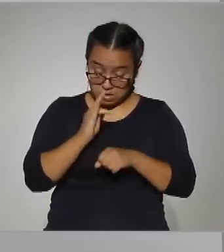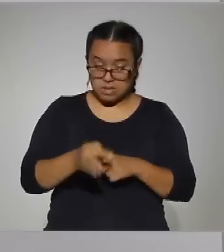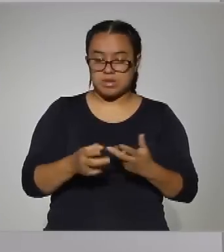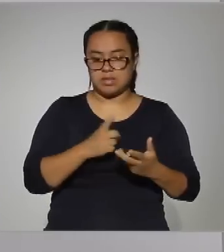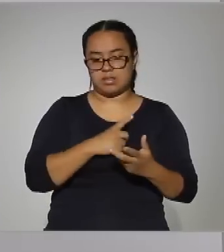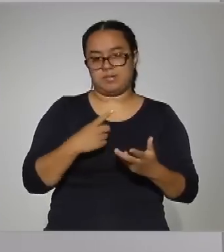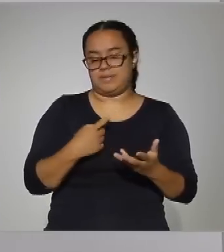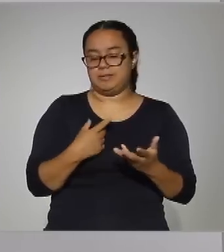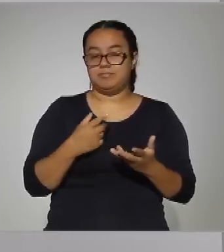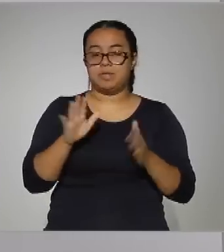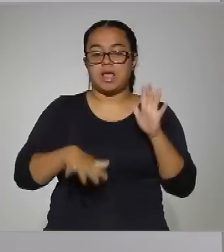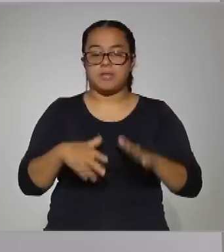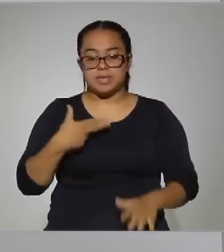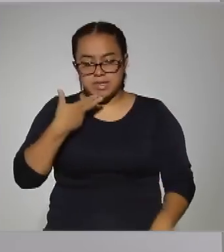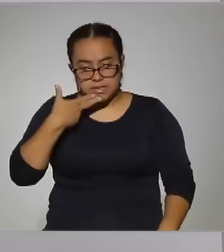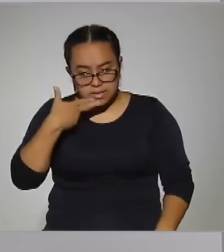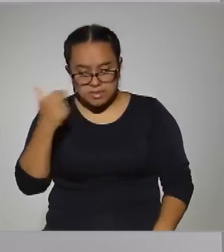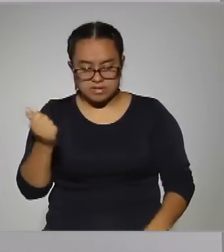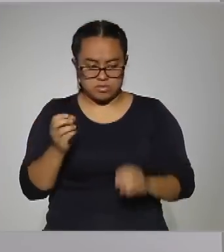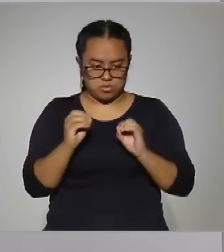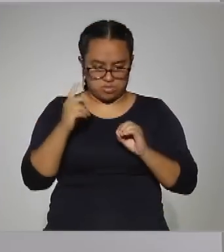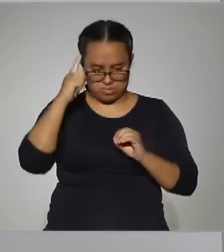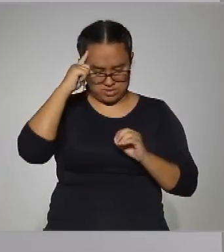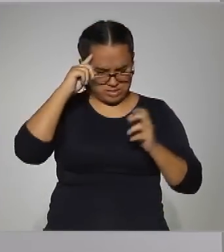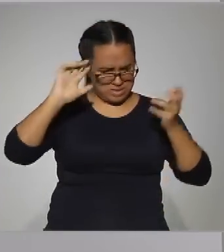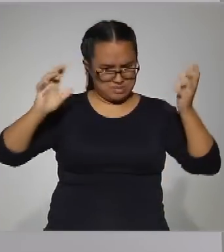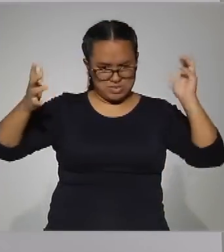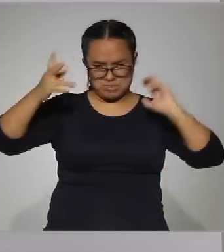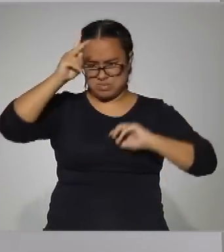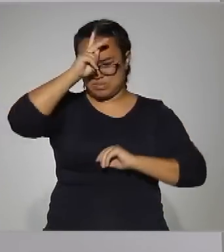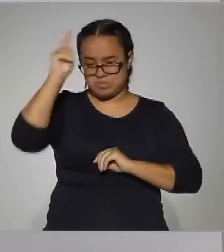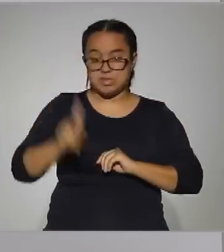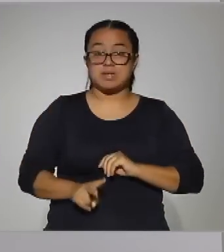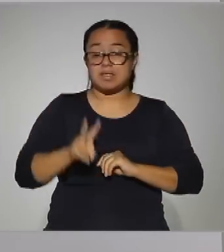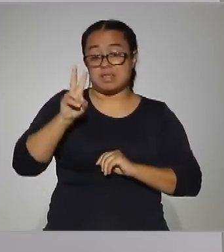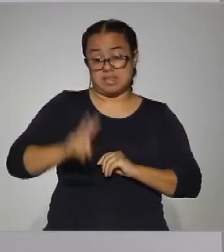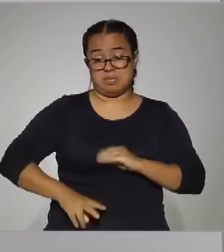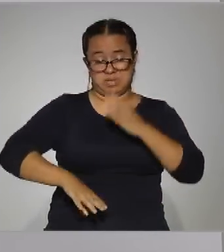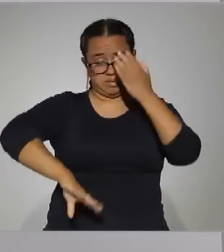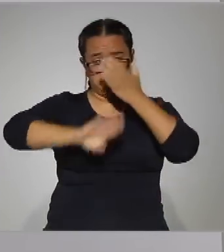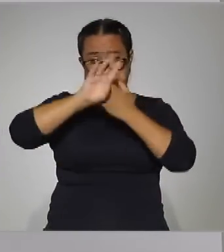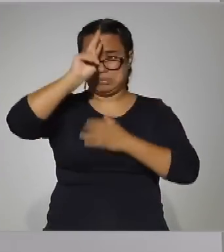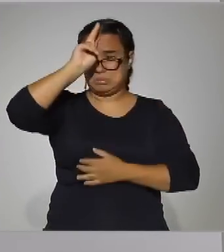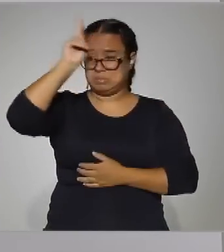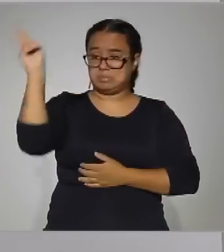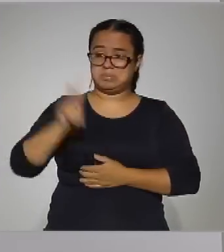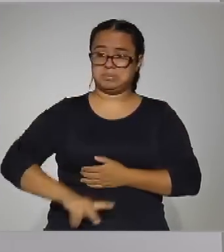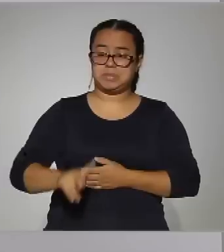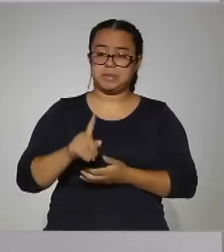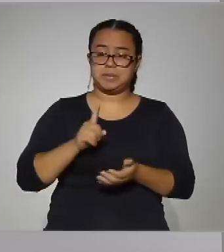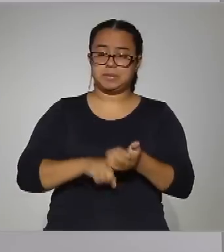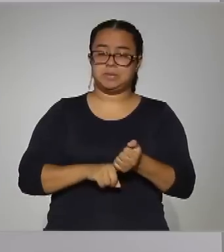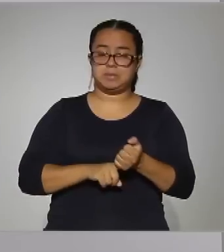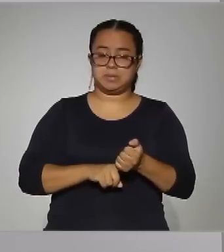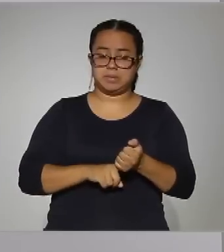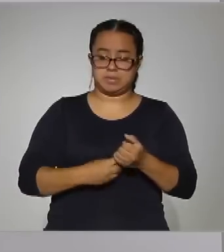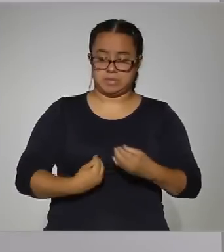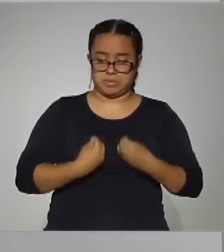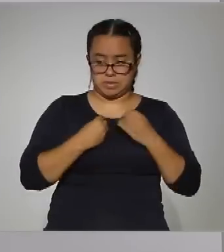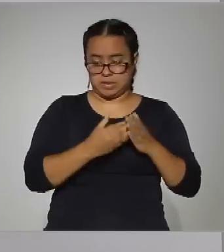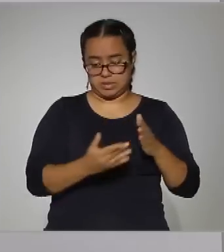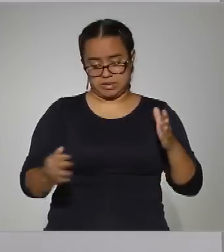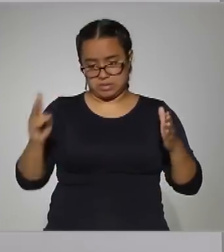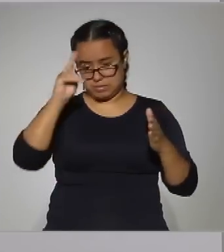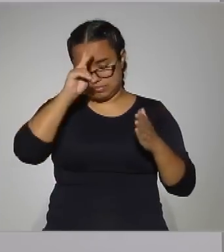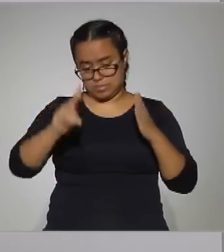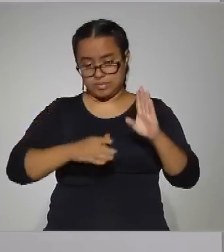de suicidio, esta desorganización psíquica, o sea, hay impactos verdaderamente fuertes que pueden afectar toda la vida. Entonces,